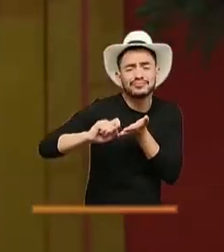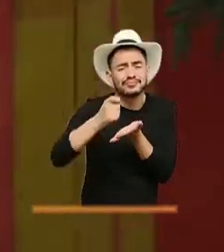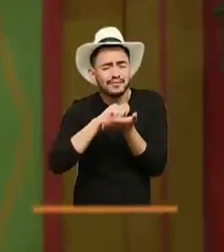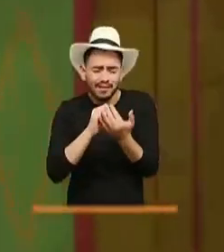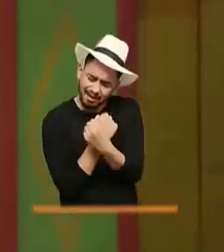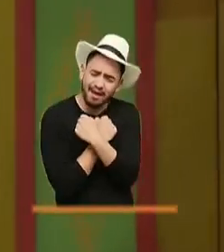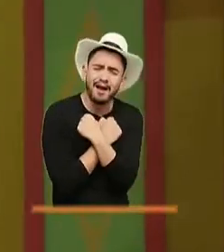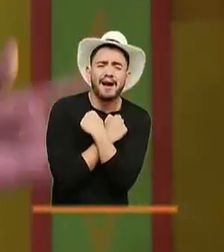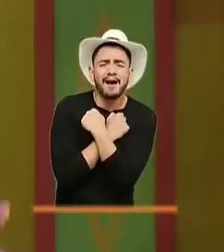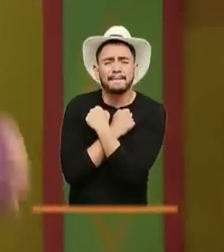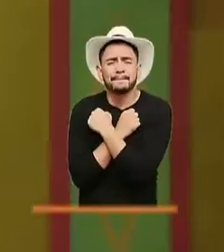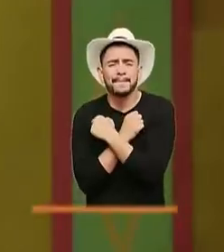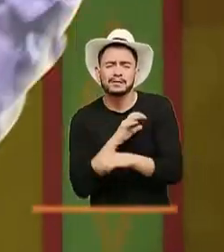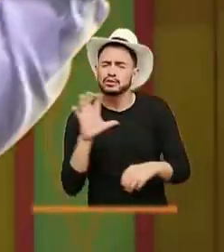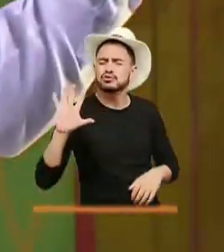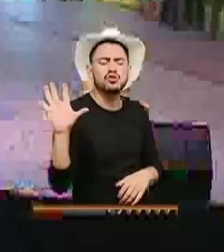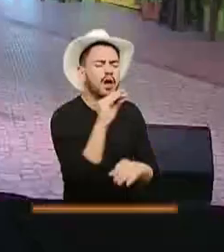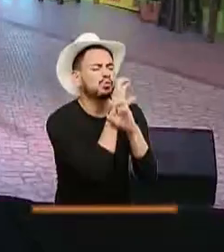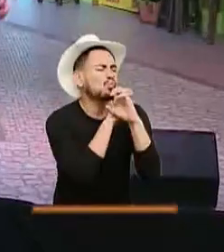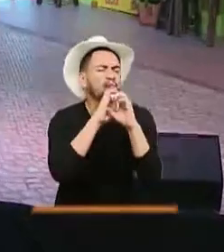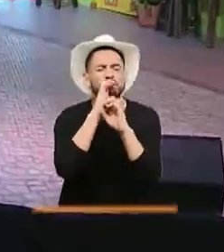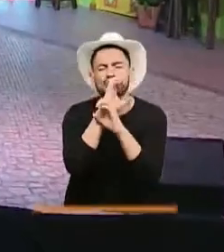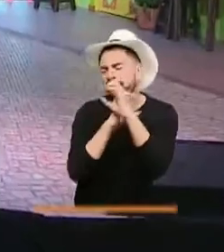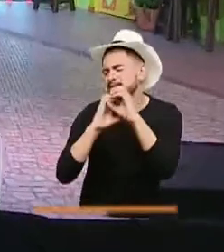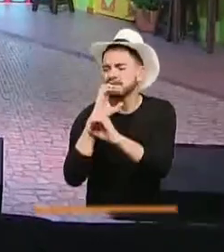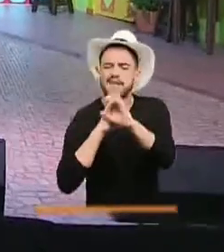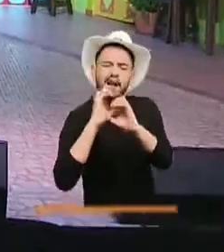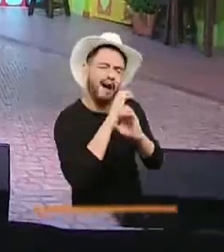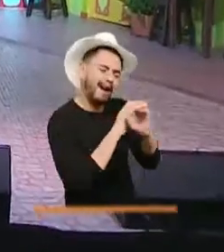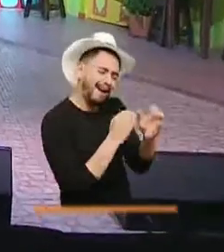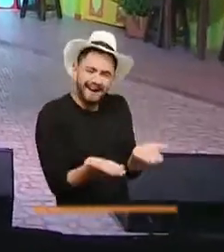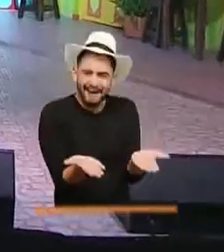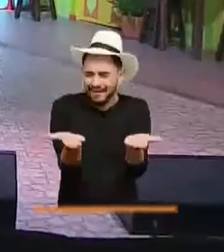besen siempre los enamorados.